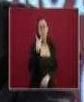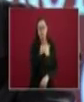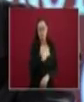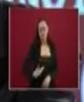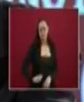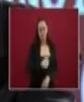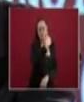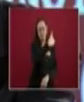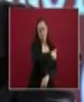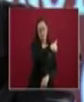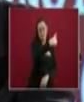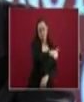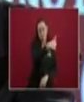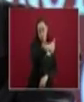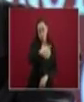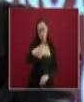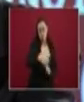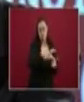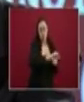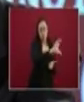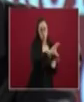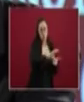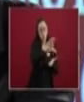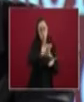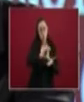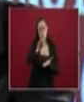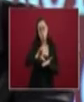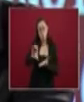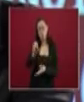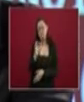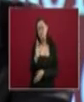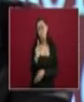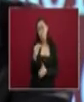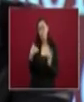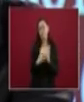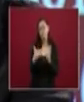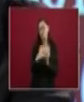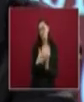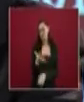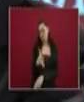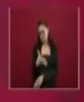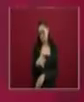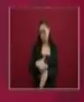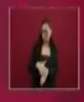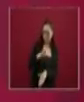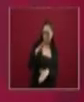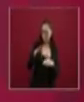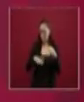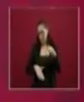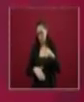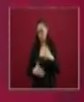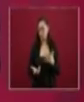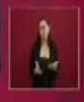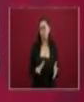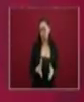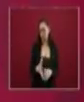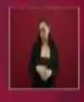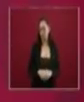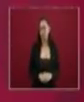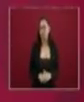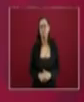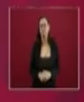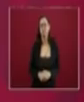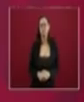es que tanto las plazas como los recursos eran manejados en esta descentralización por los gobiernos